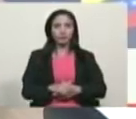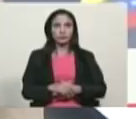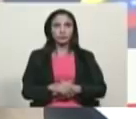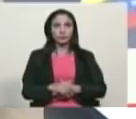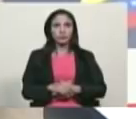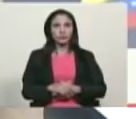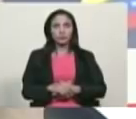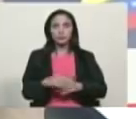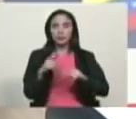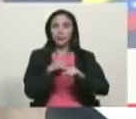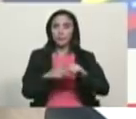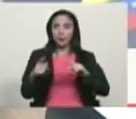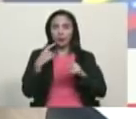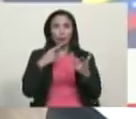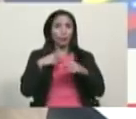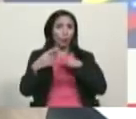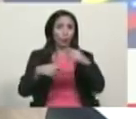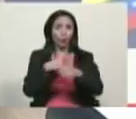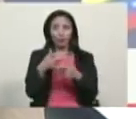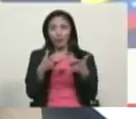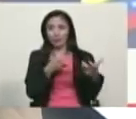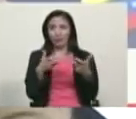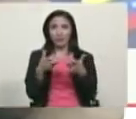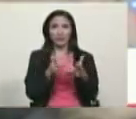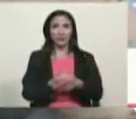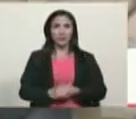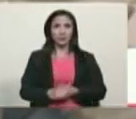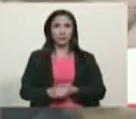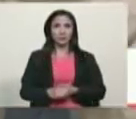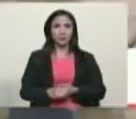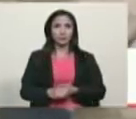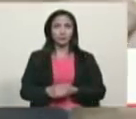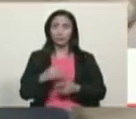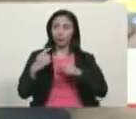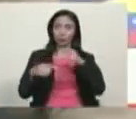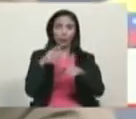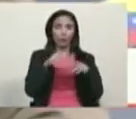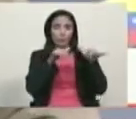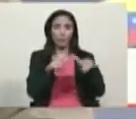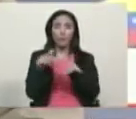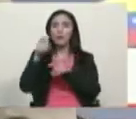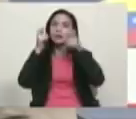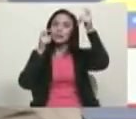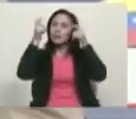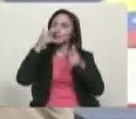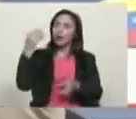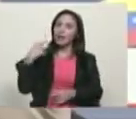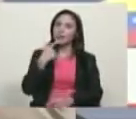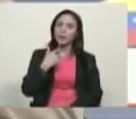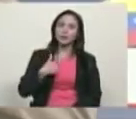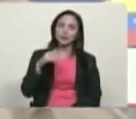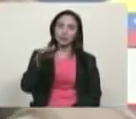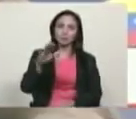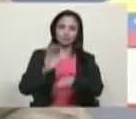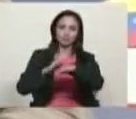Pero es que la batalla nuestra no es diaria. Ya no es diaria. Comandante Chávez me decía, Nicolás,